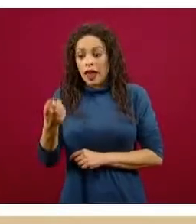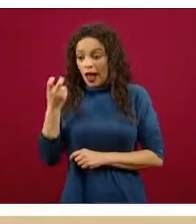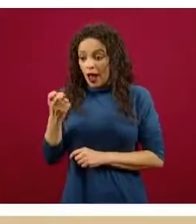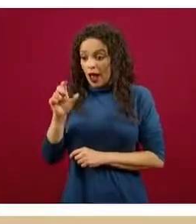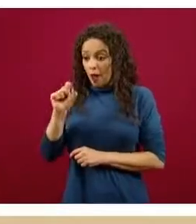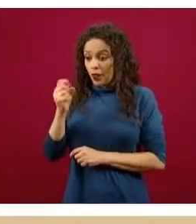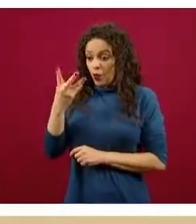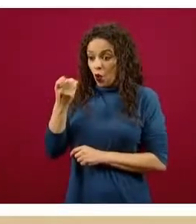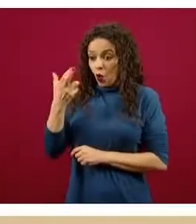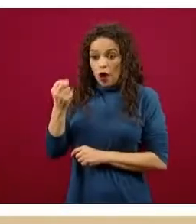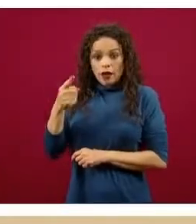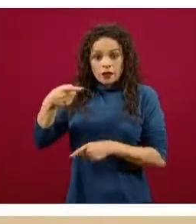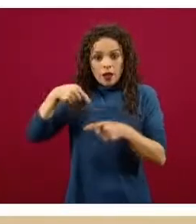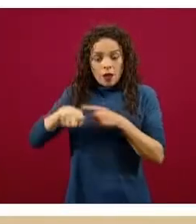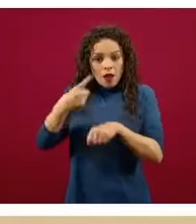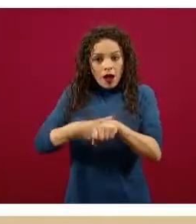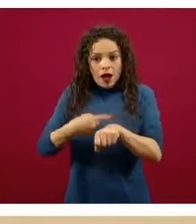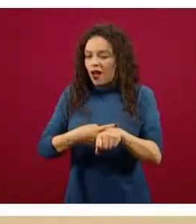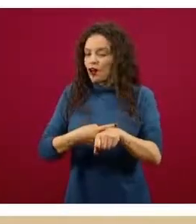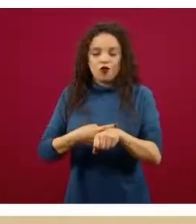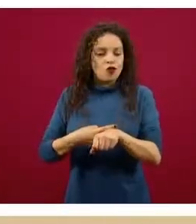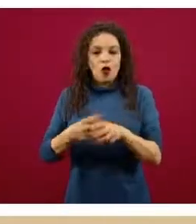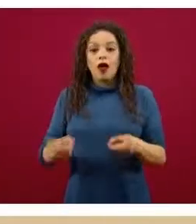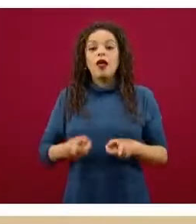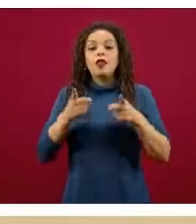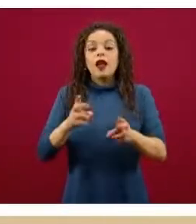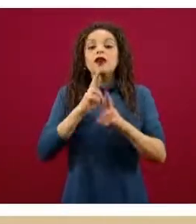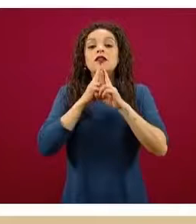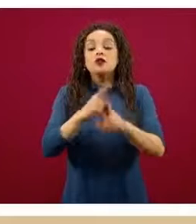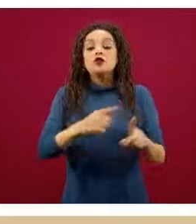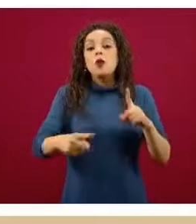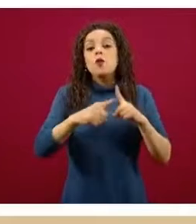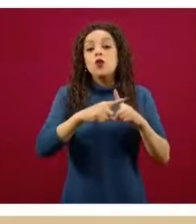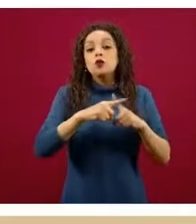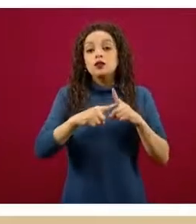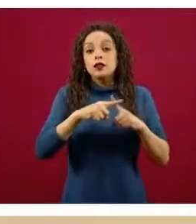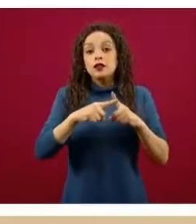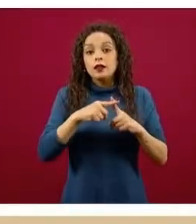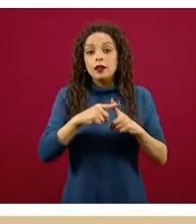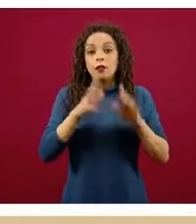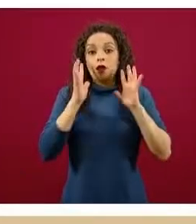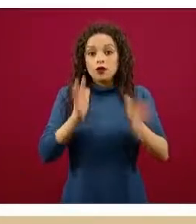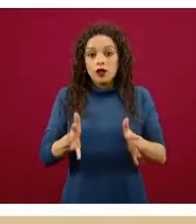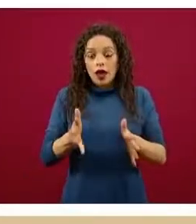horas, sino que se recibió un resultado positivo en las últimas 24 horas